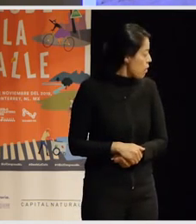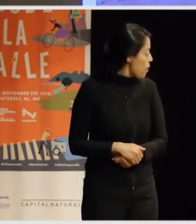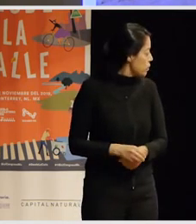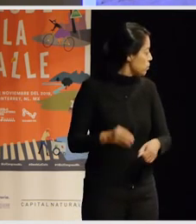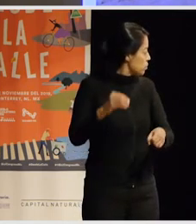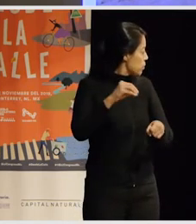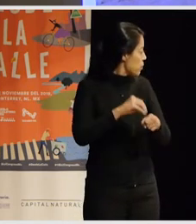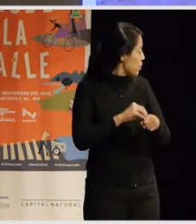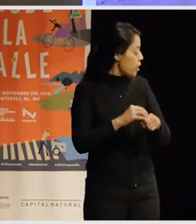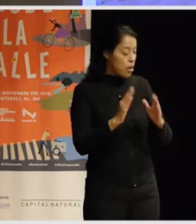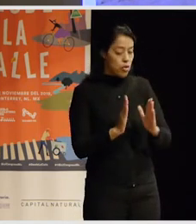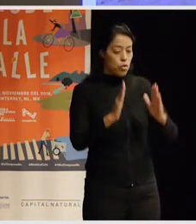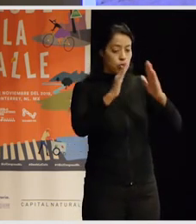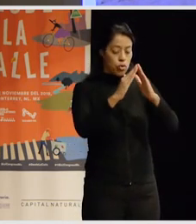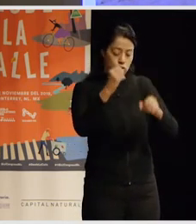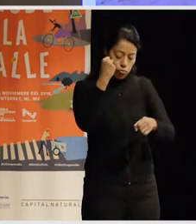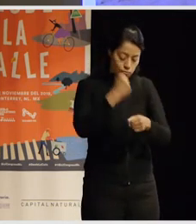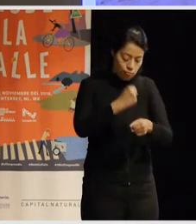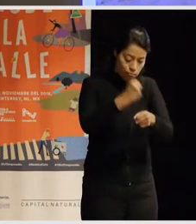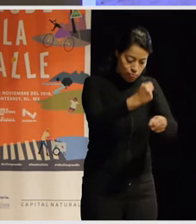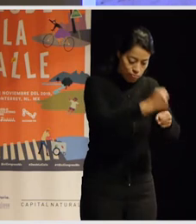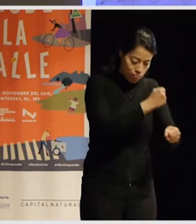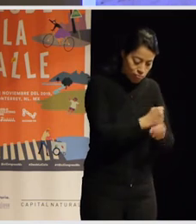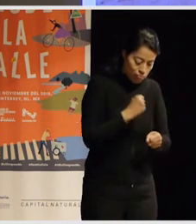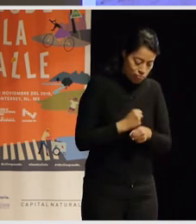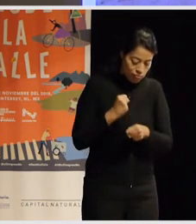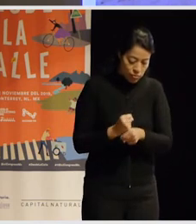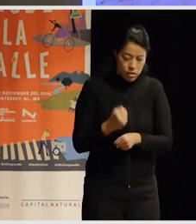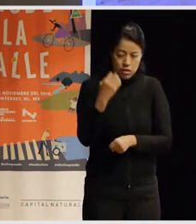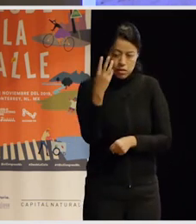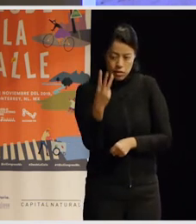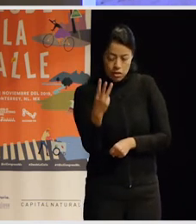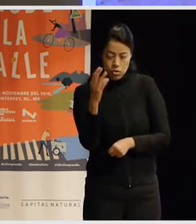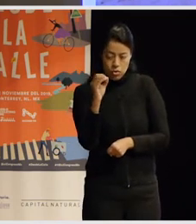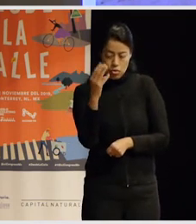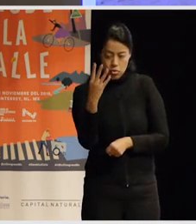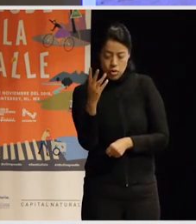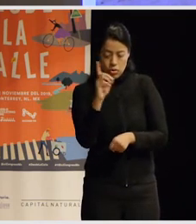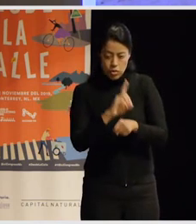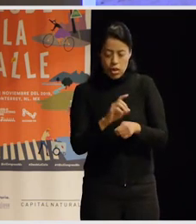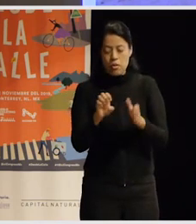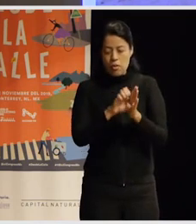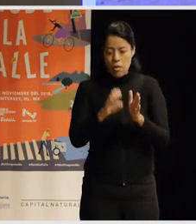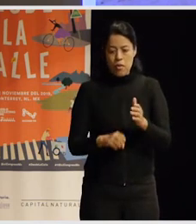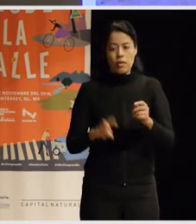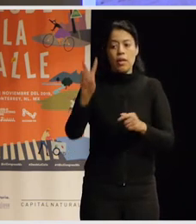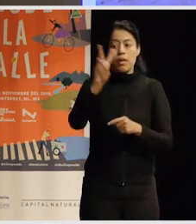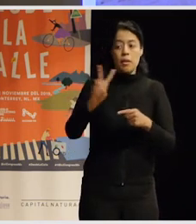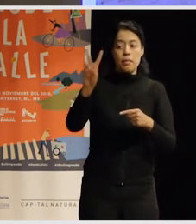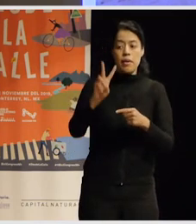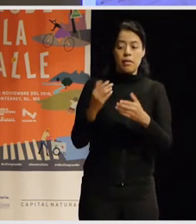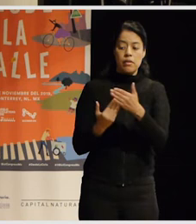conos en el asfalto para dejarlo durante estos 3 o 4 días es decir desde el viernes en la mañana están estos